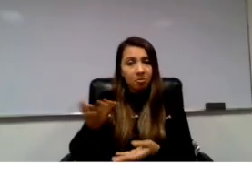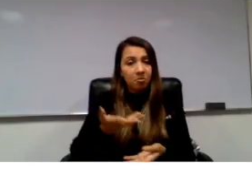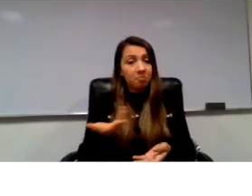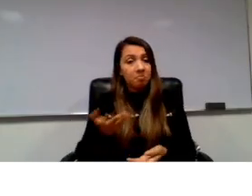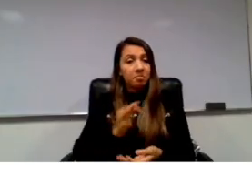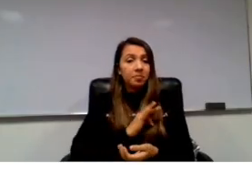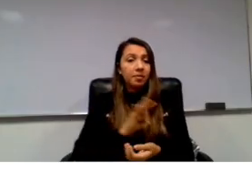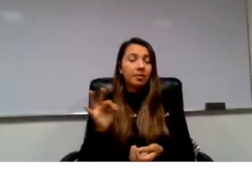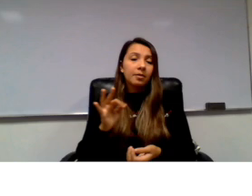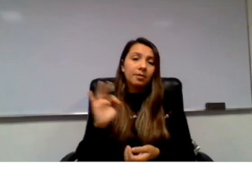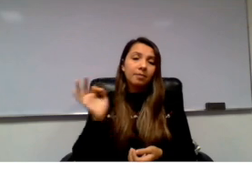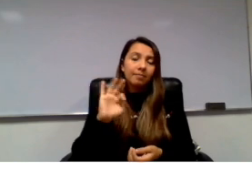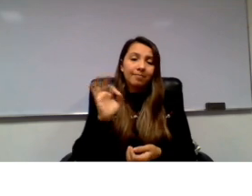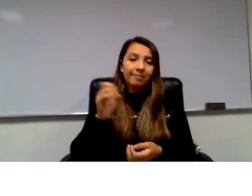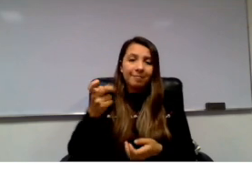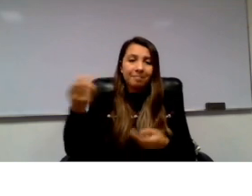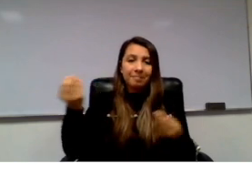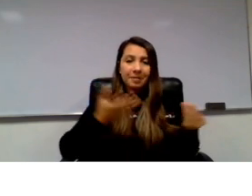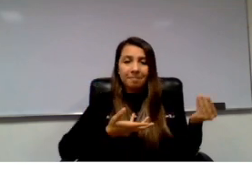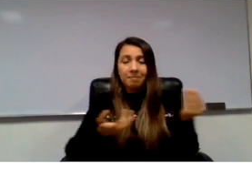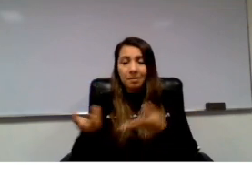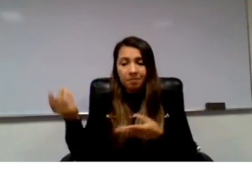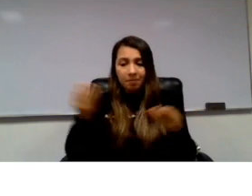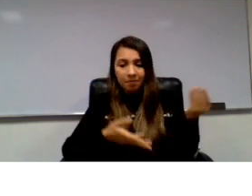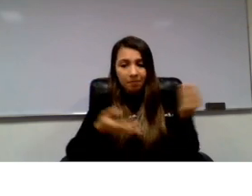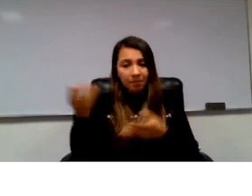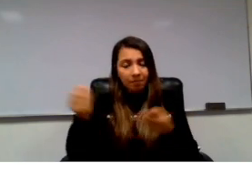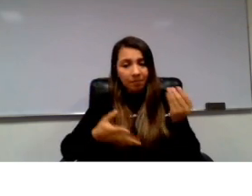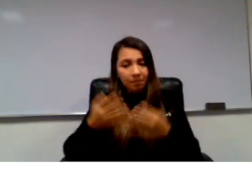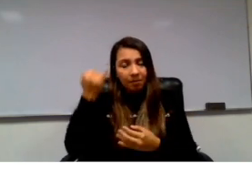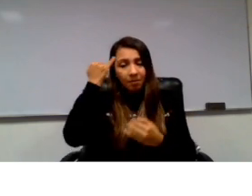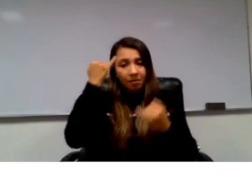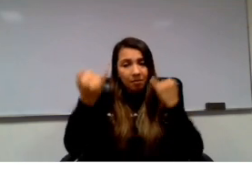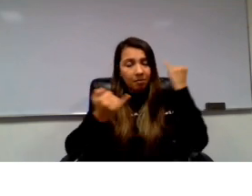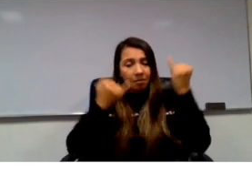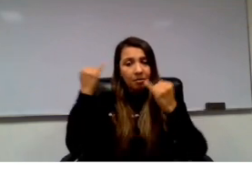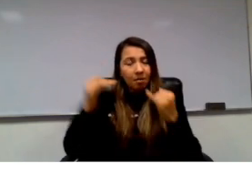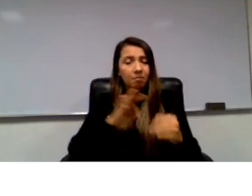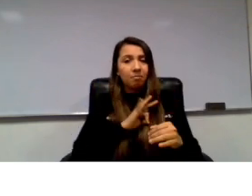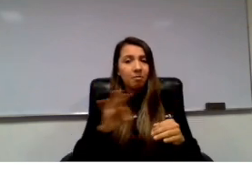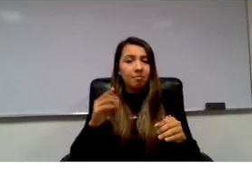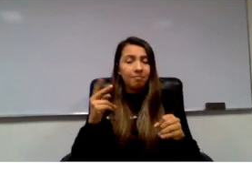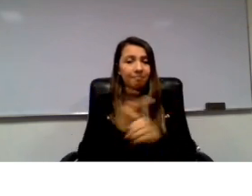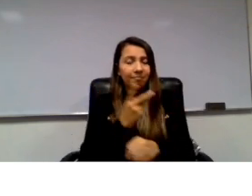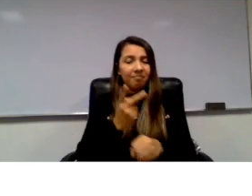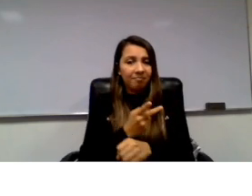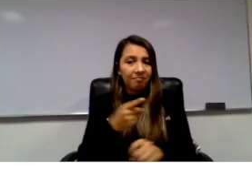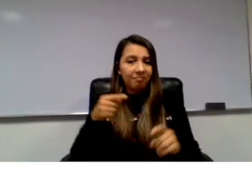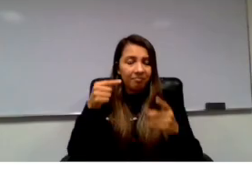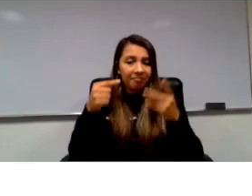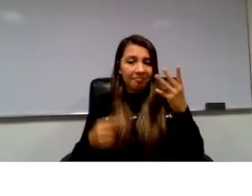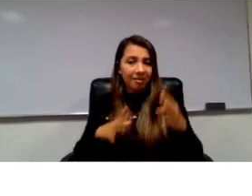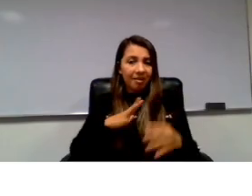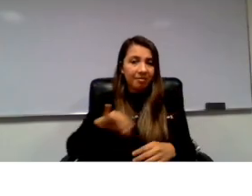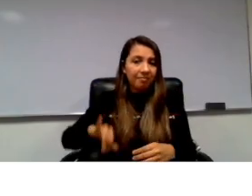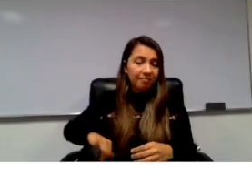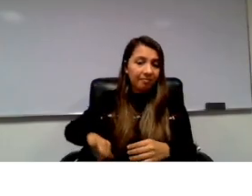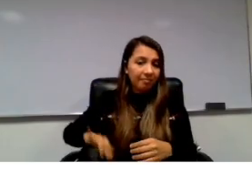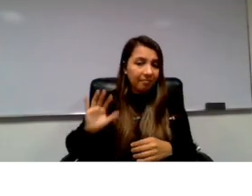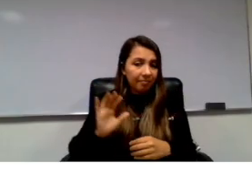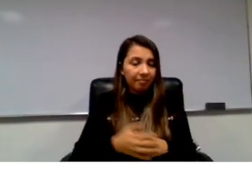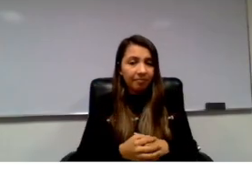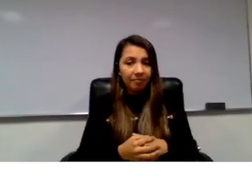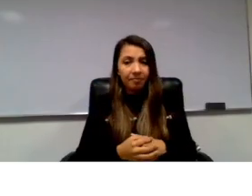pues también ahí en ese ping-pong de rebotar ideas, se nos pueden ocurrir cosas interesantes, ¿no?